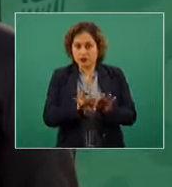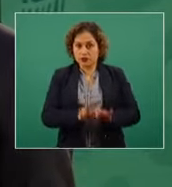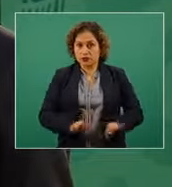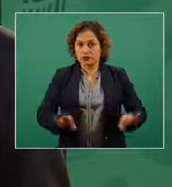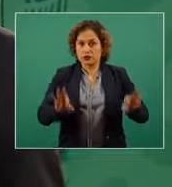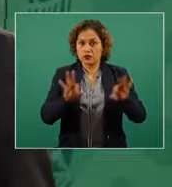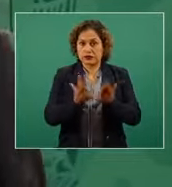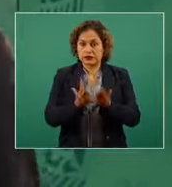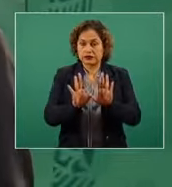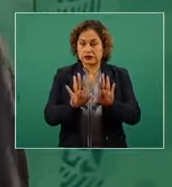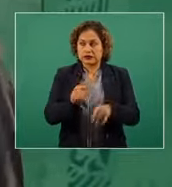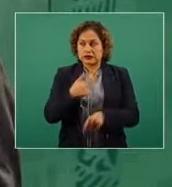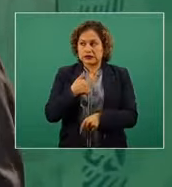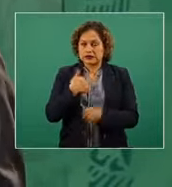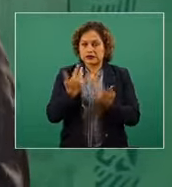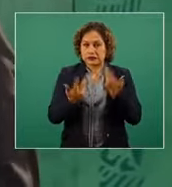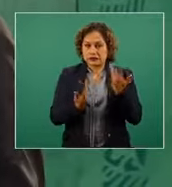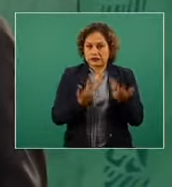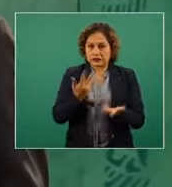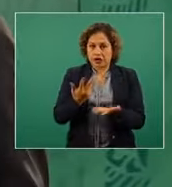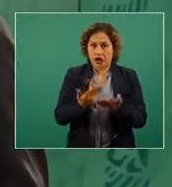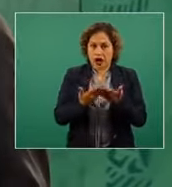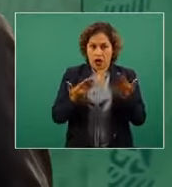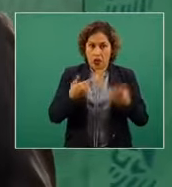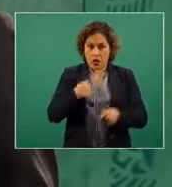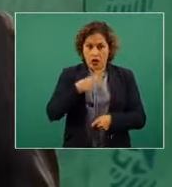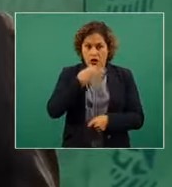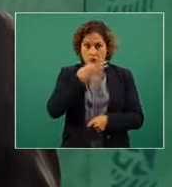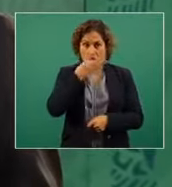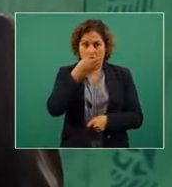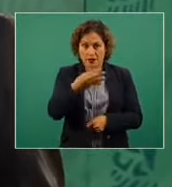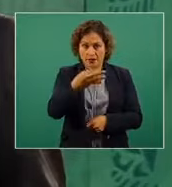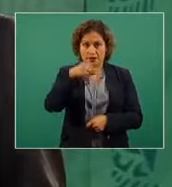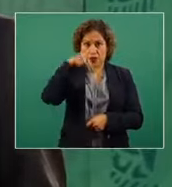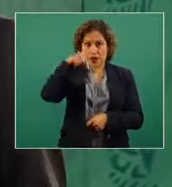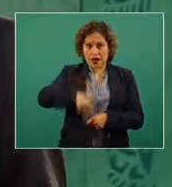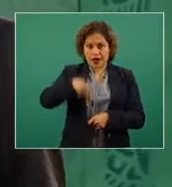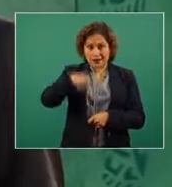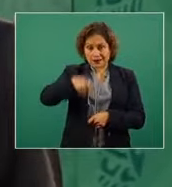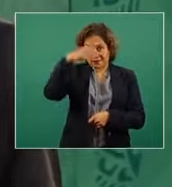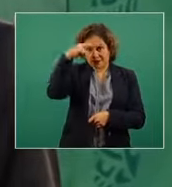lugar en obesidad infantil en el mundo.